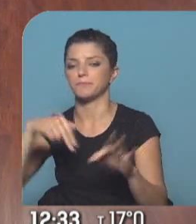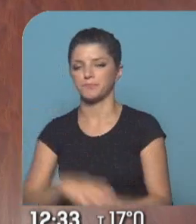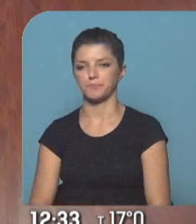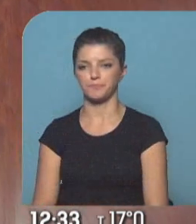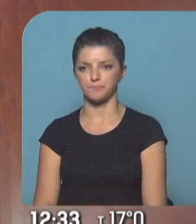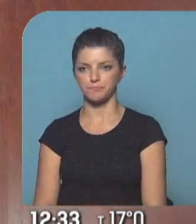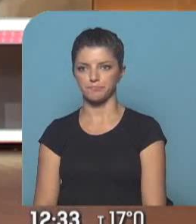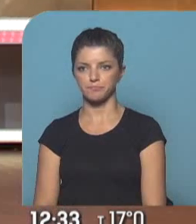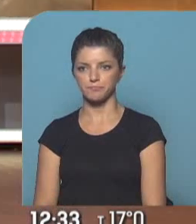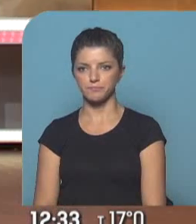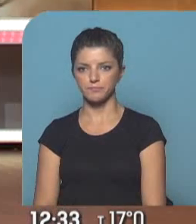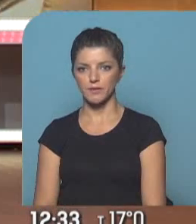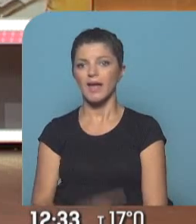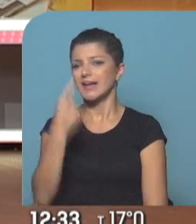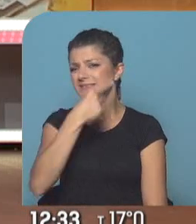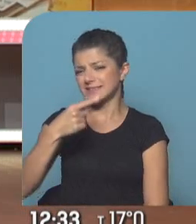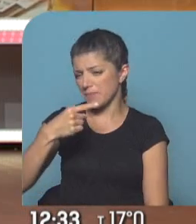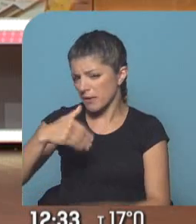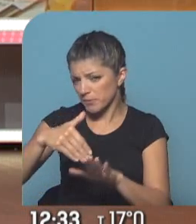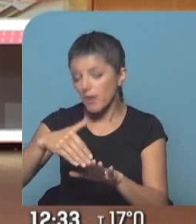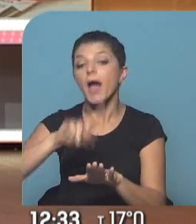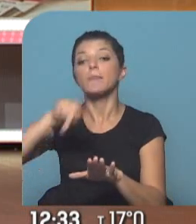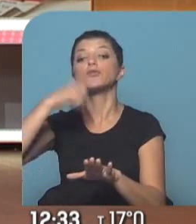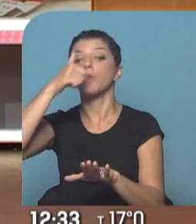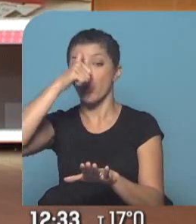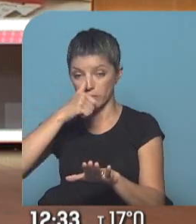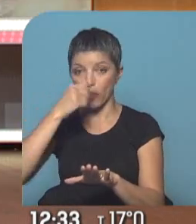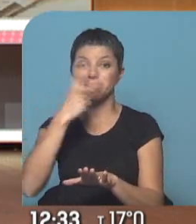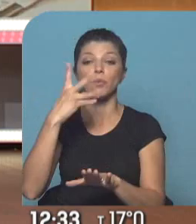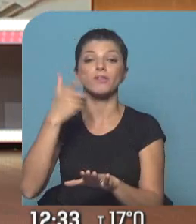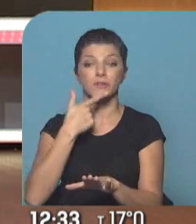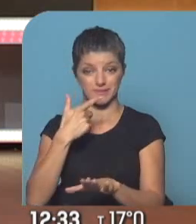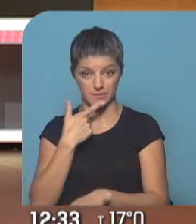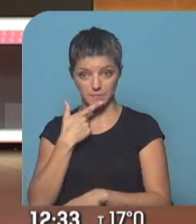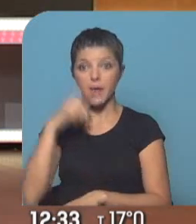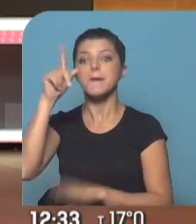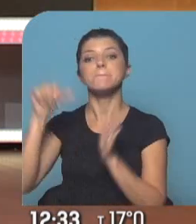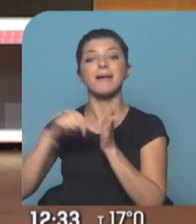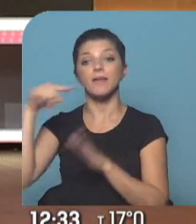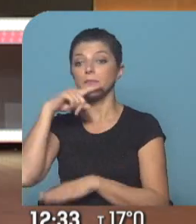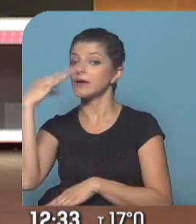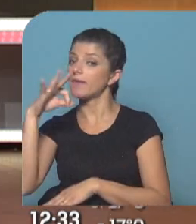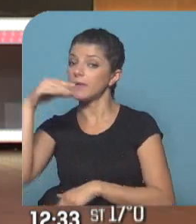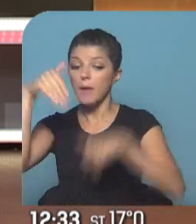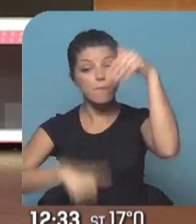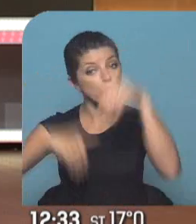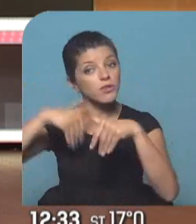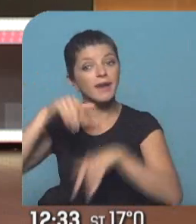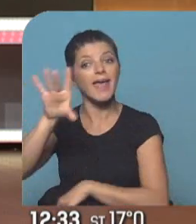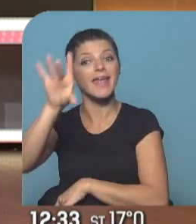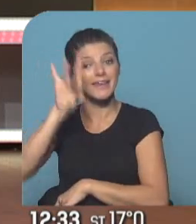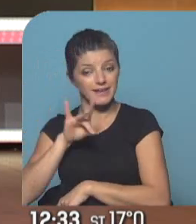En poco más de una semana, es decir, el domingo que viene, 24 de septiembre, los alemanes van a las urnas. Tienen que votar precisamente